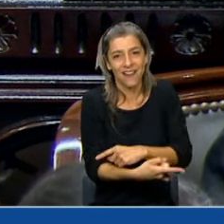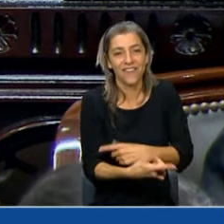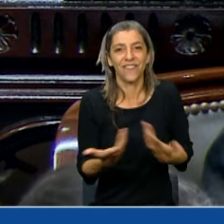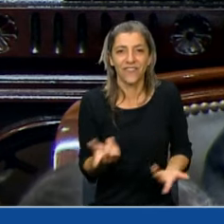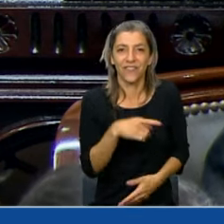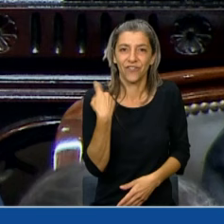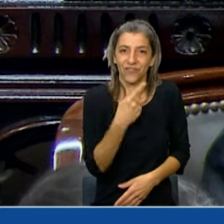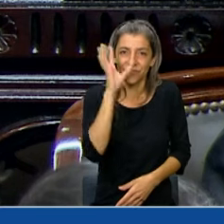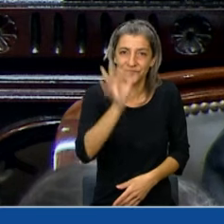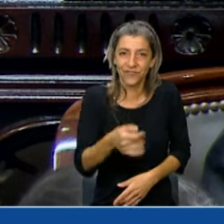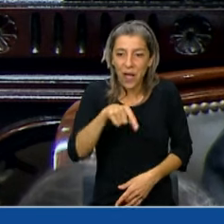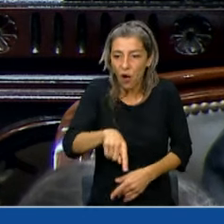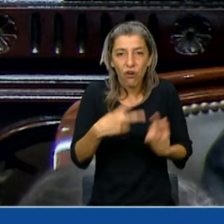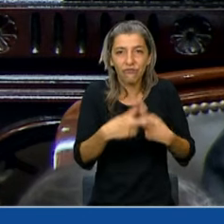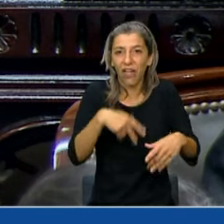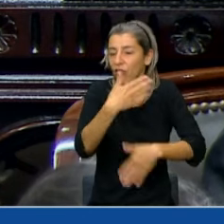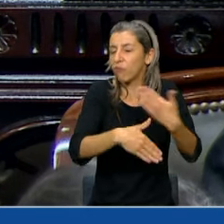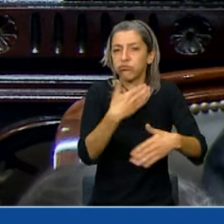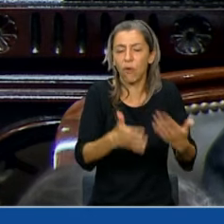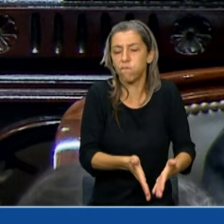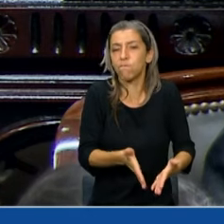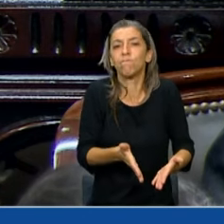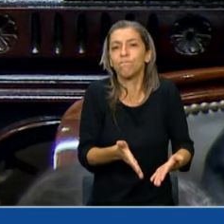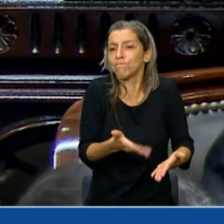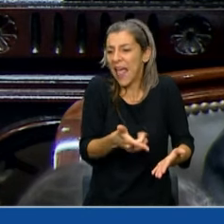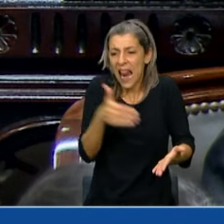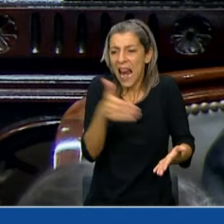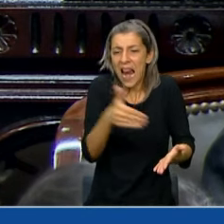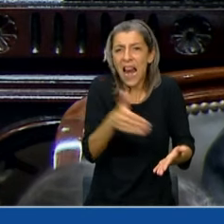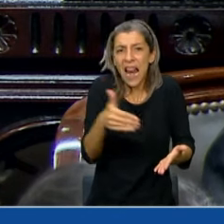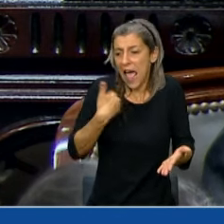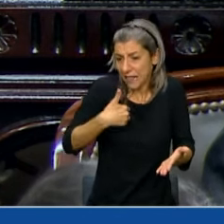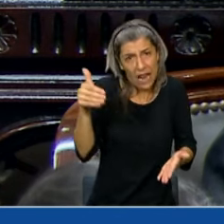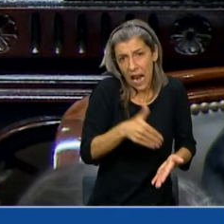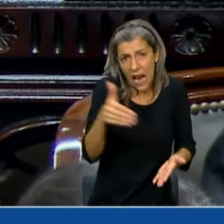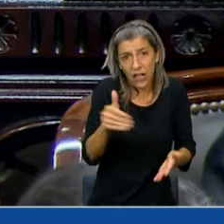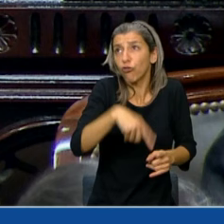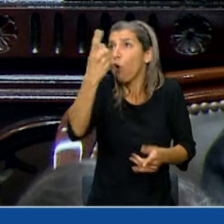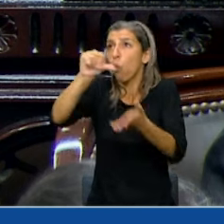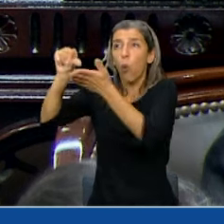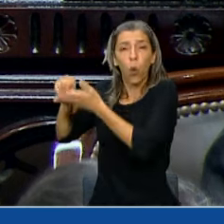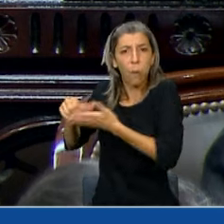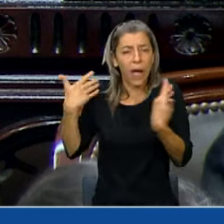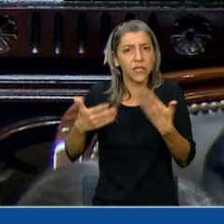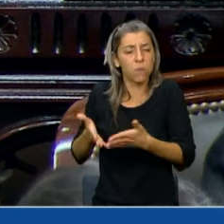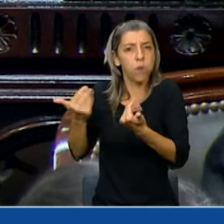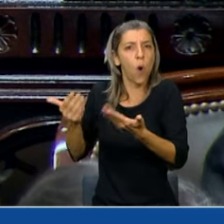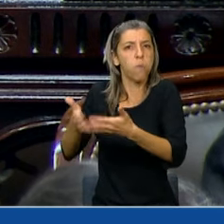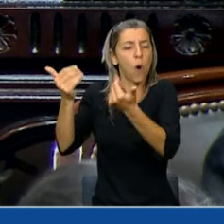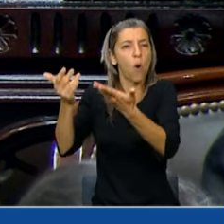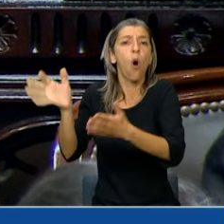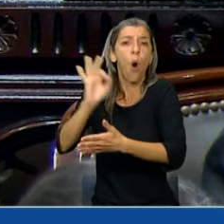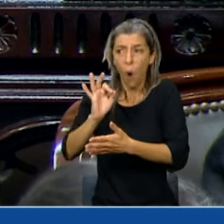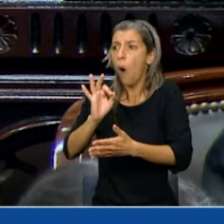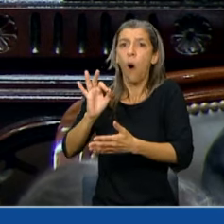tecnológico el ritmo de avance tecnológico de la Argentina es mucho más lento que los países en vías de desarrollo o que quieren